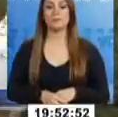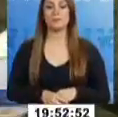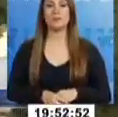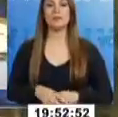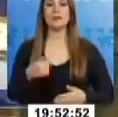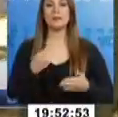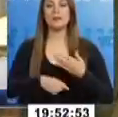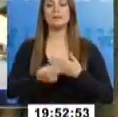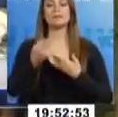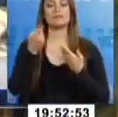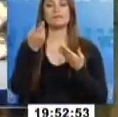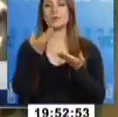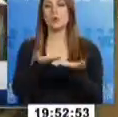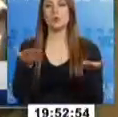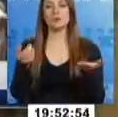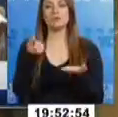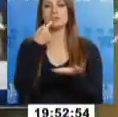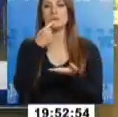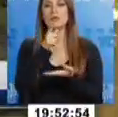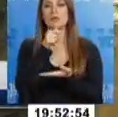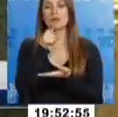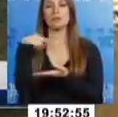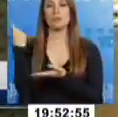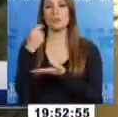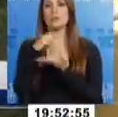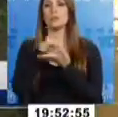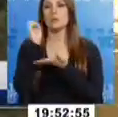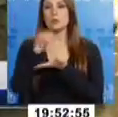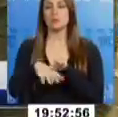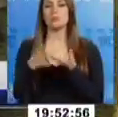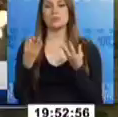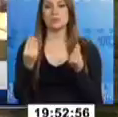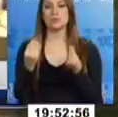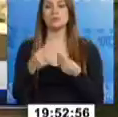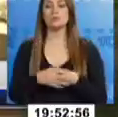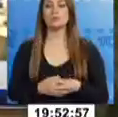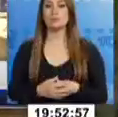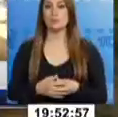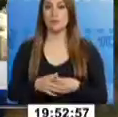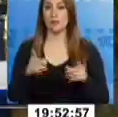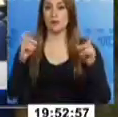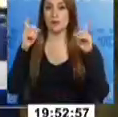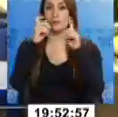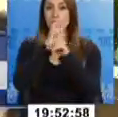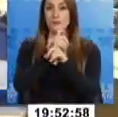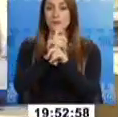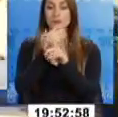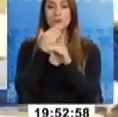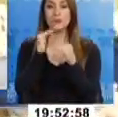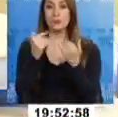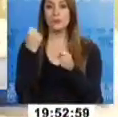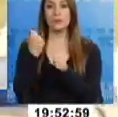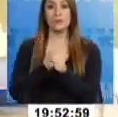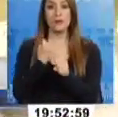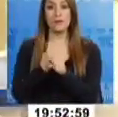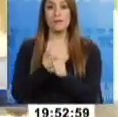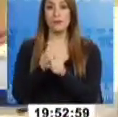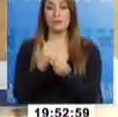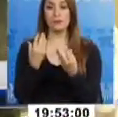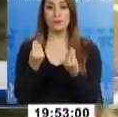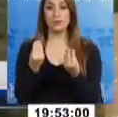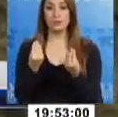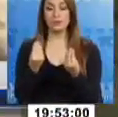aseo medicinal que ha venido a donar el pueblo ecuatoriano. Bueno, sí, y es preciso recalcar que es todo un trabajo. Desde que